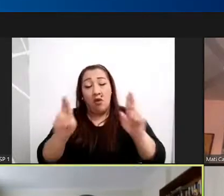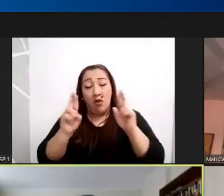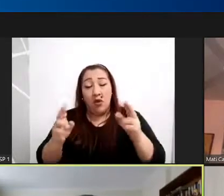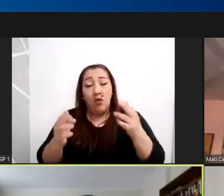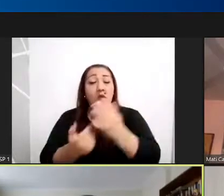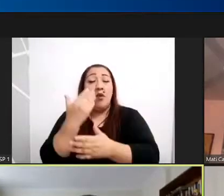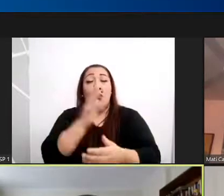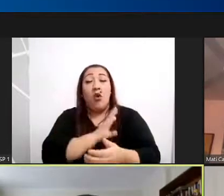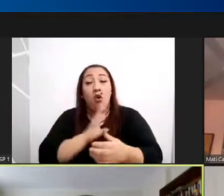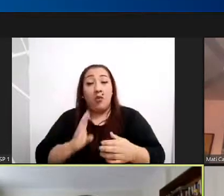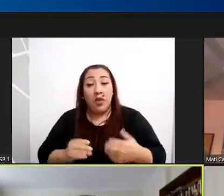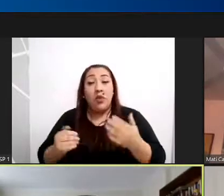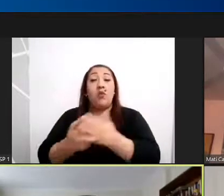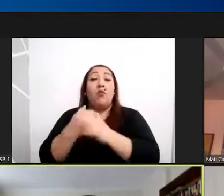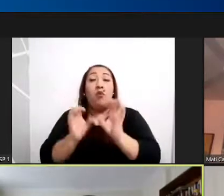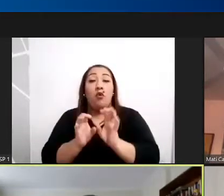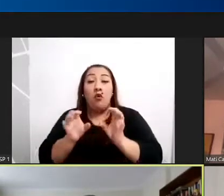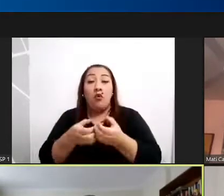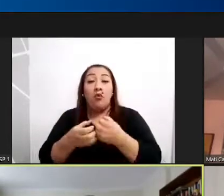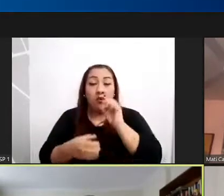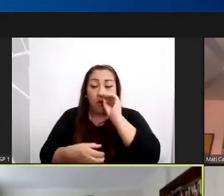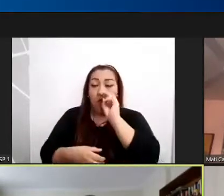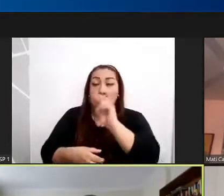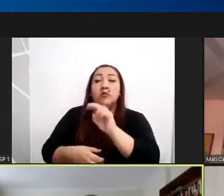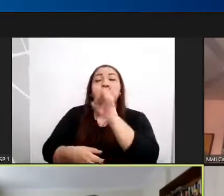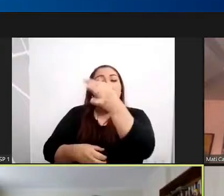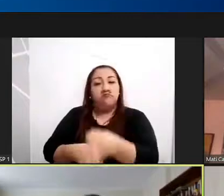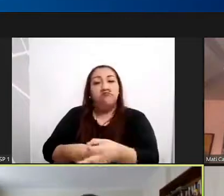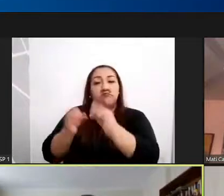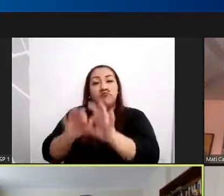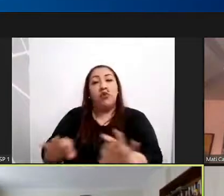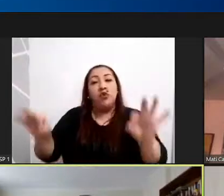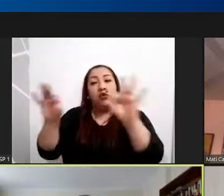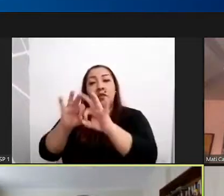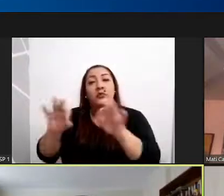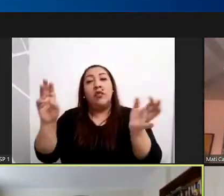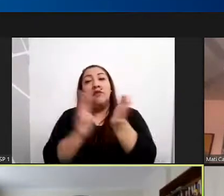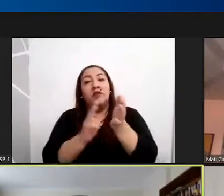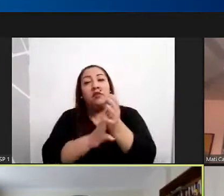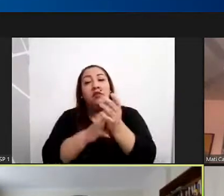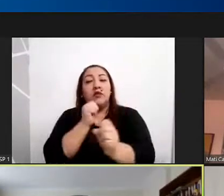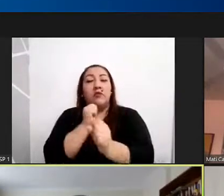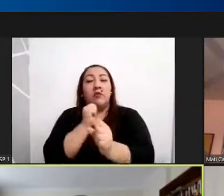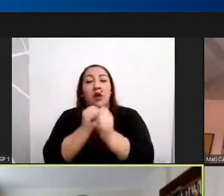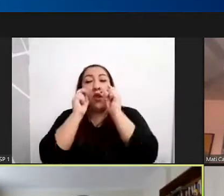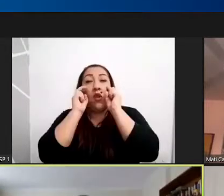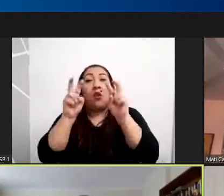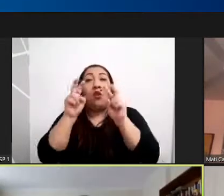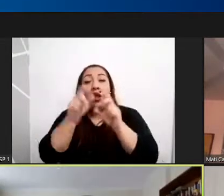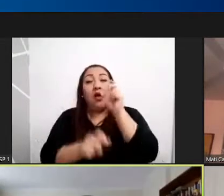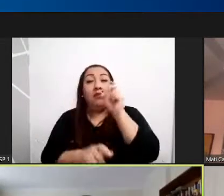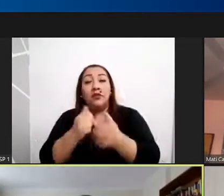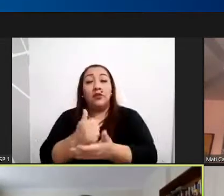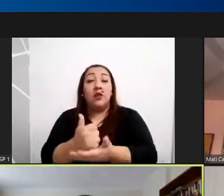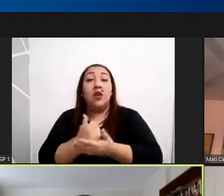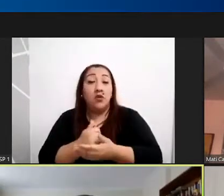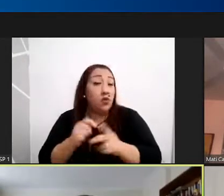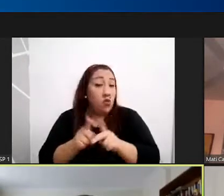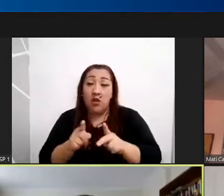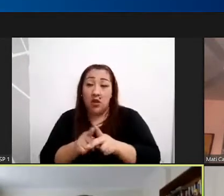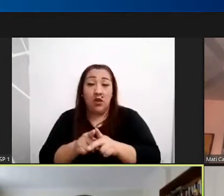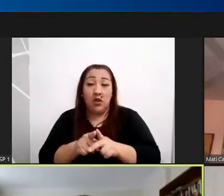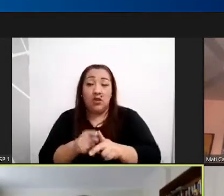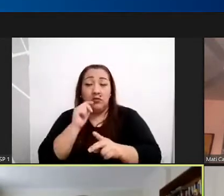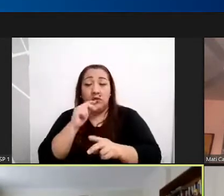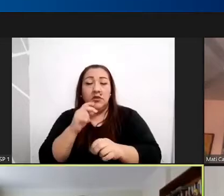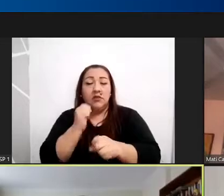nuevo Congreso, reconozcan su importancia, la legitimidad de su labor en los ojos de los ciudadanos. Así también reconocen la